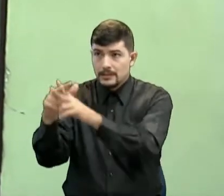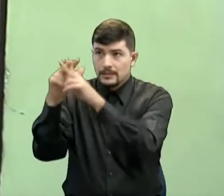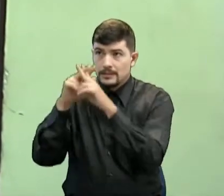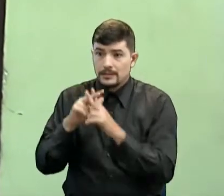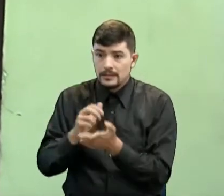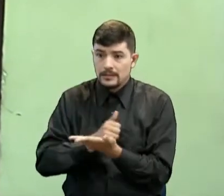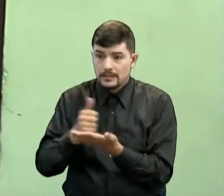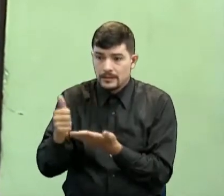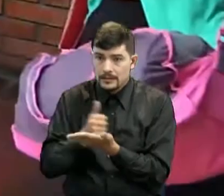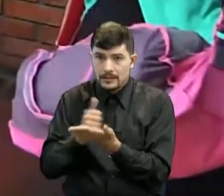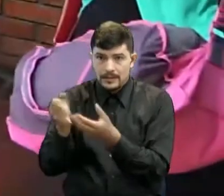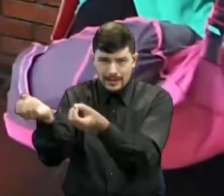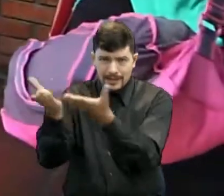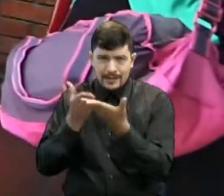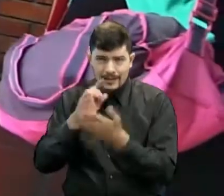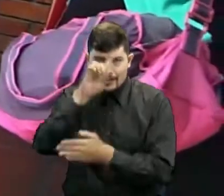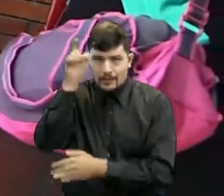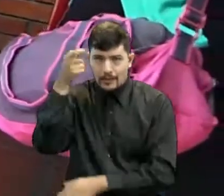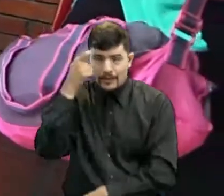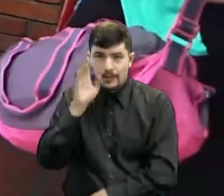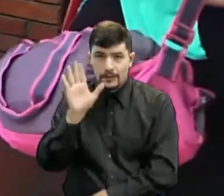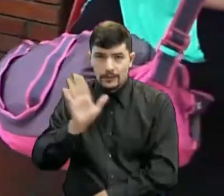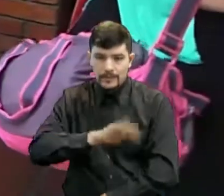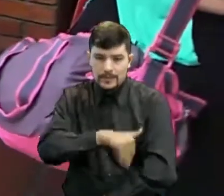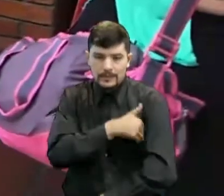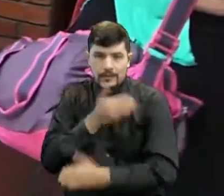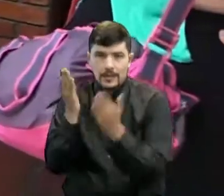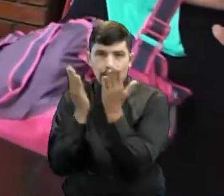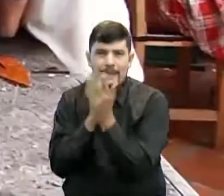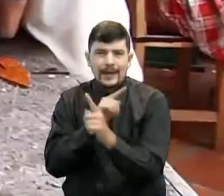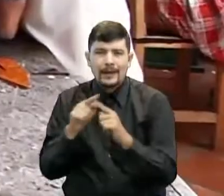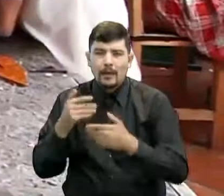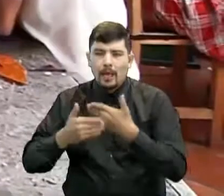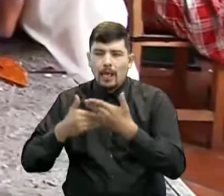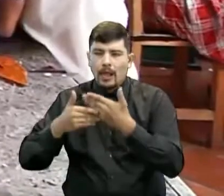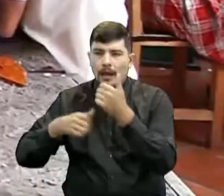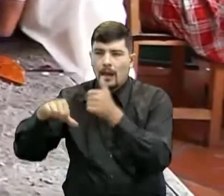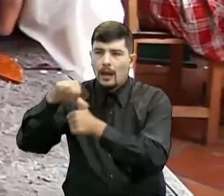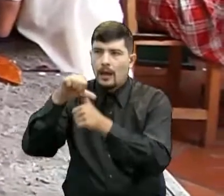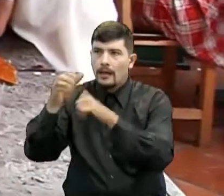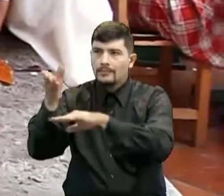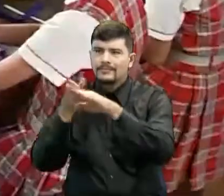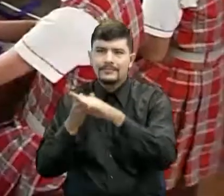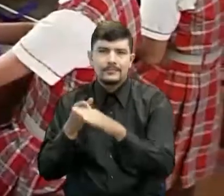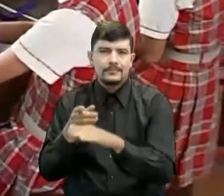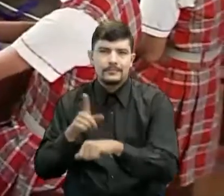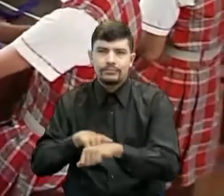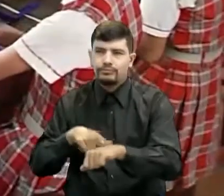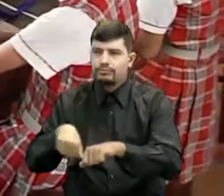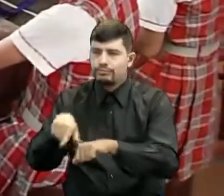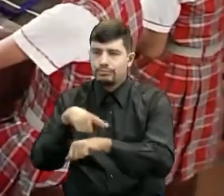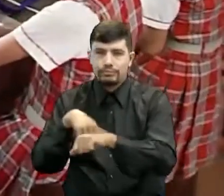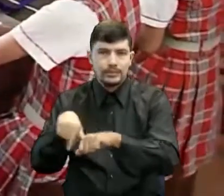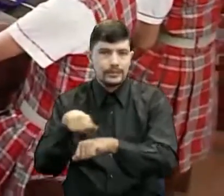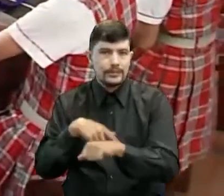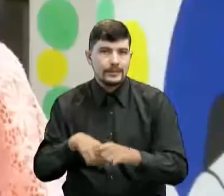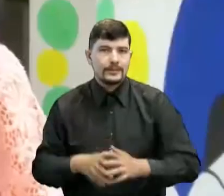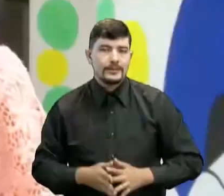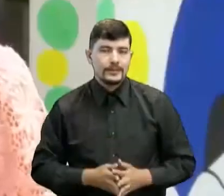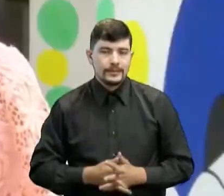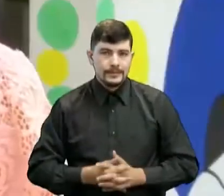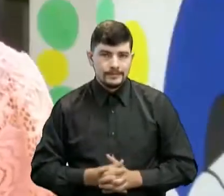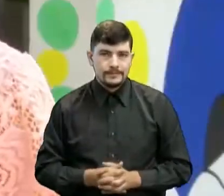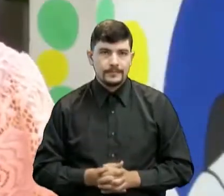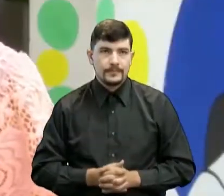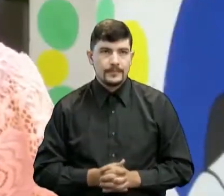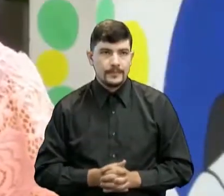condonables entregados por el Ministerio de Educación, los trámites son dispendiosos. Entonces hay que protegernos de eso.